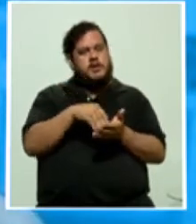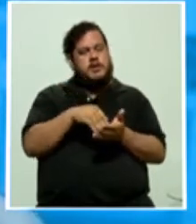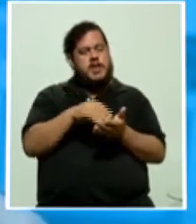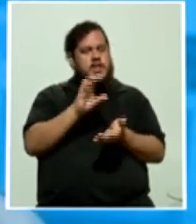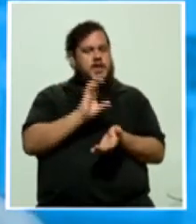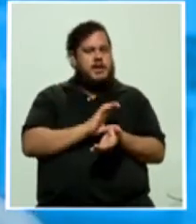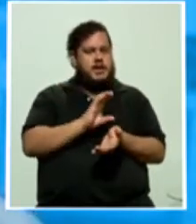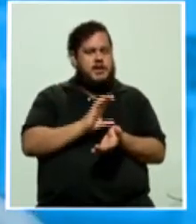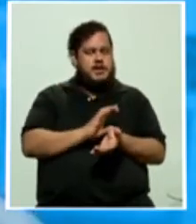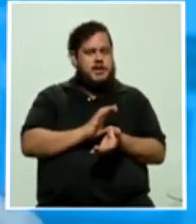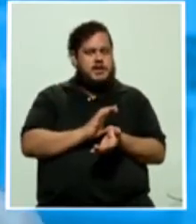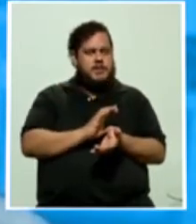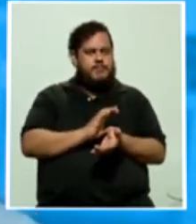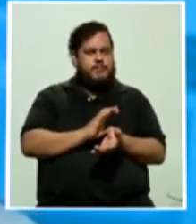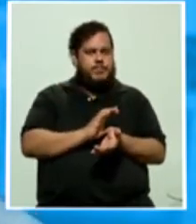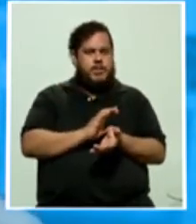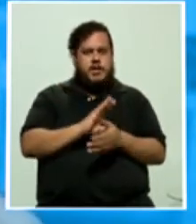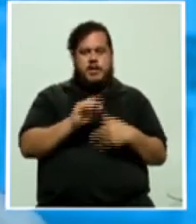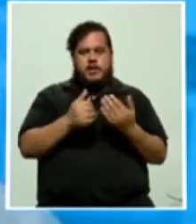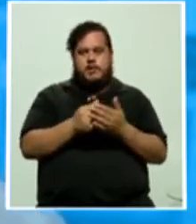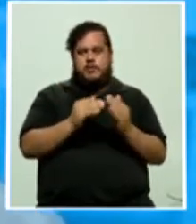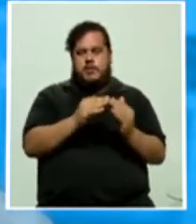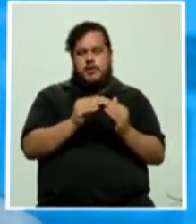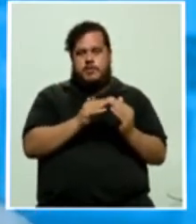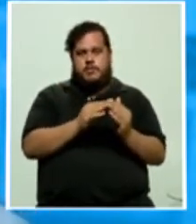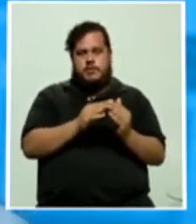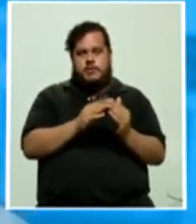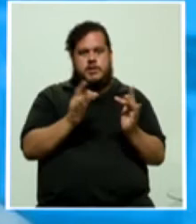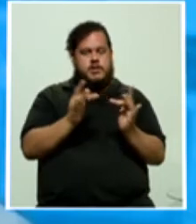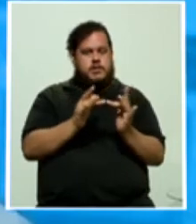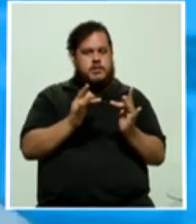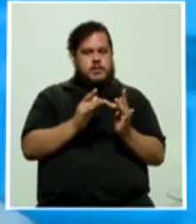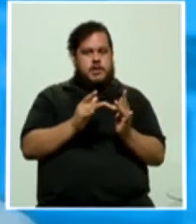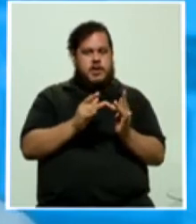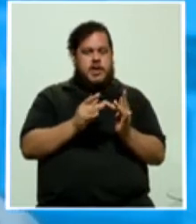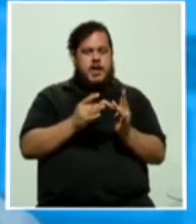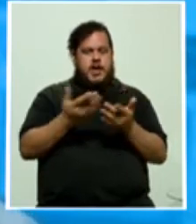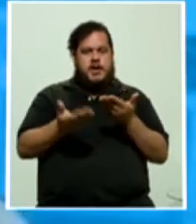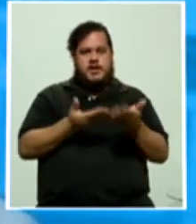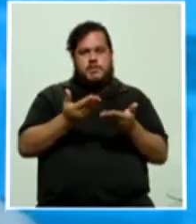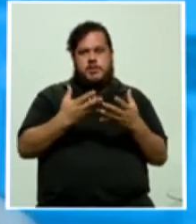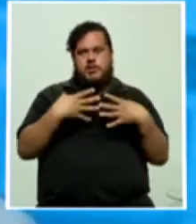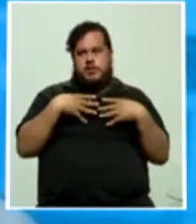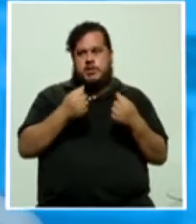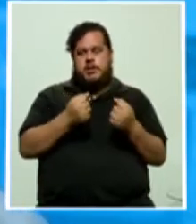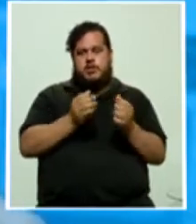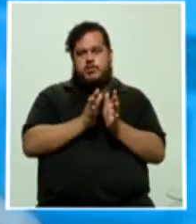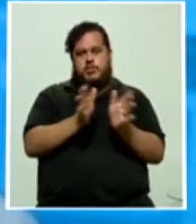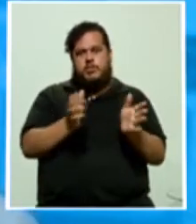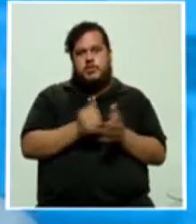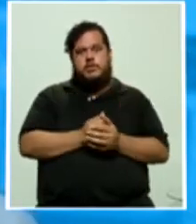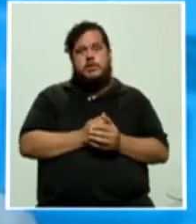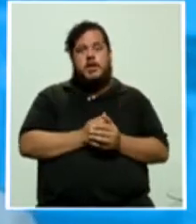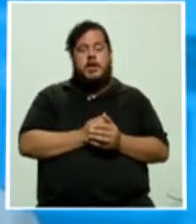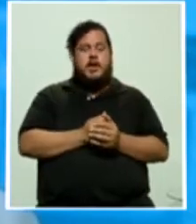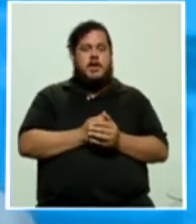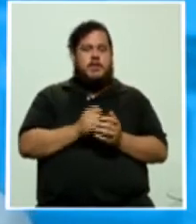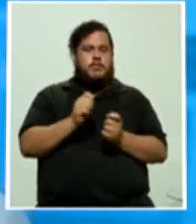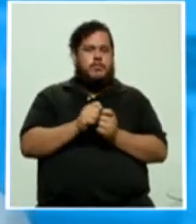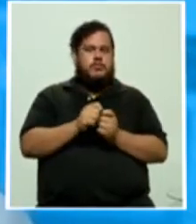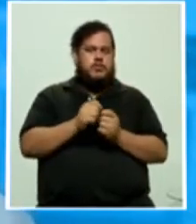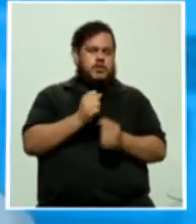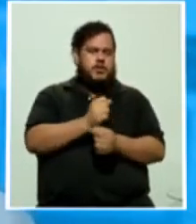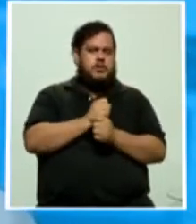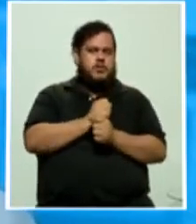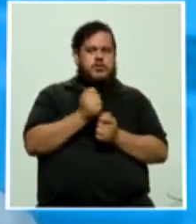clínicas en las que toda la población que está conectada al servicio de salud público, en distintos seguros o administradores